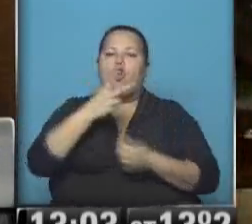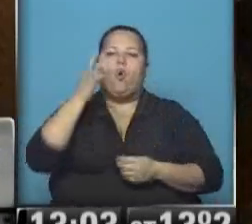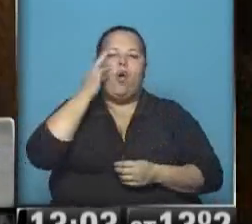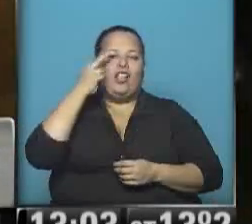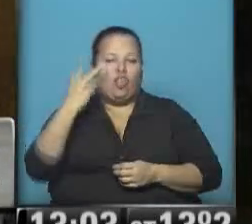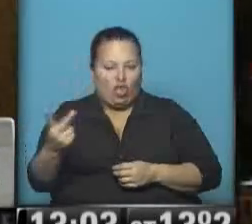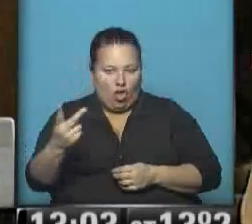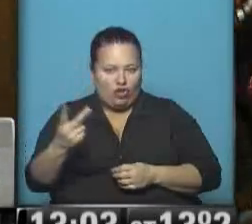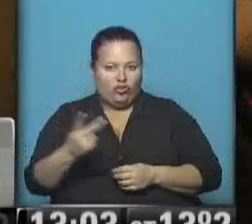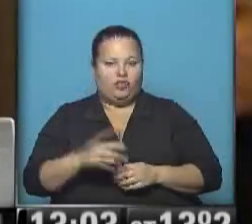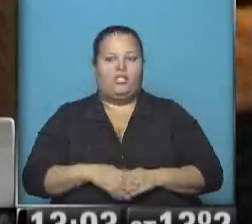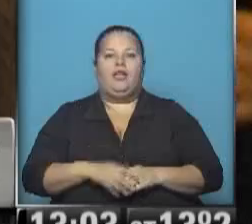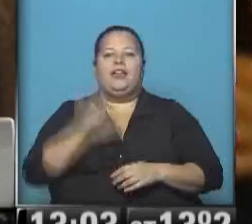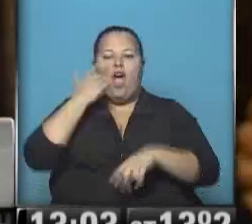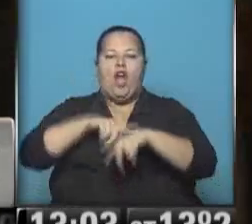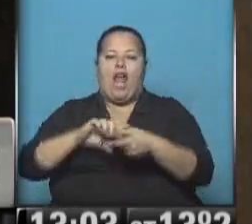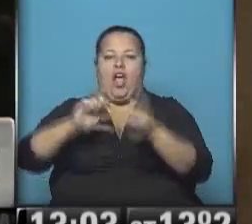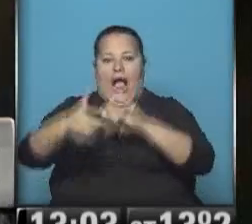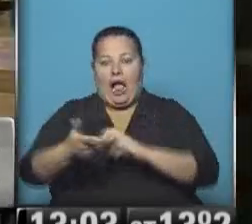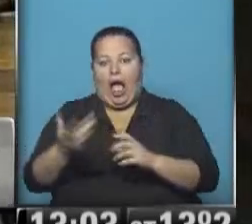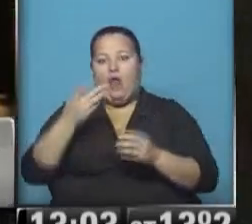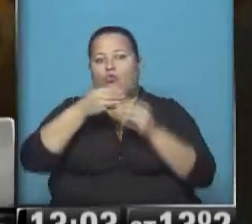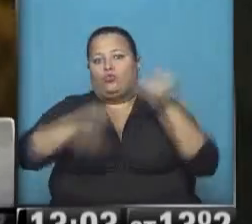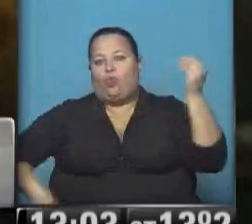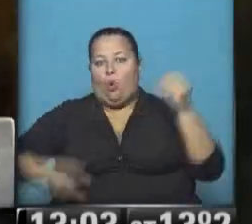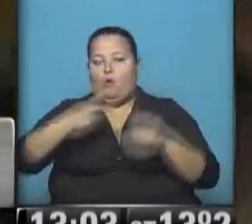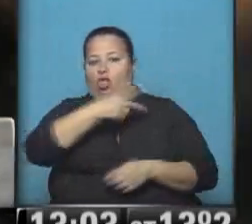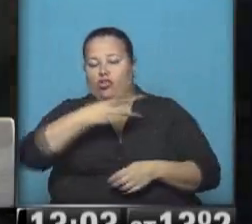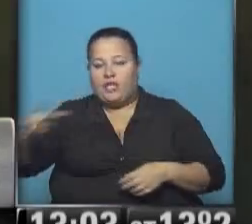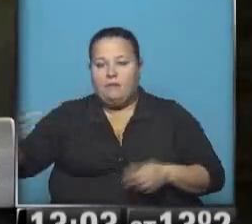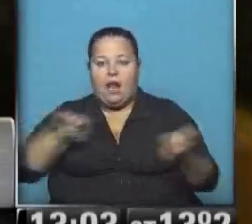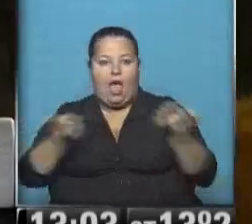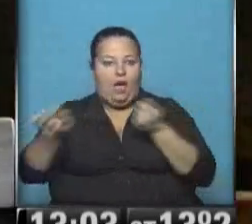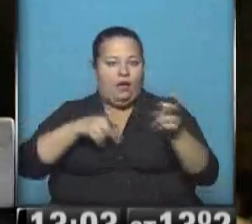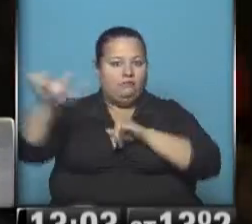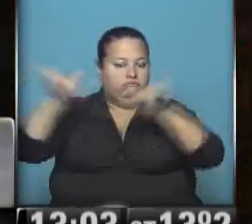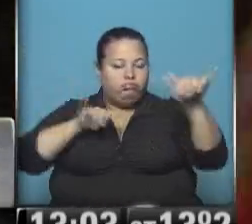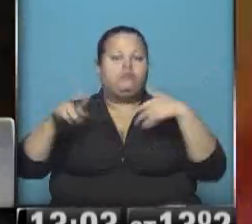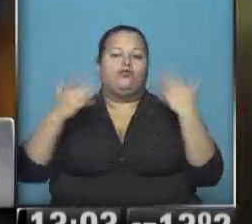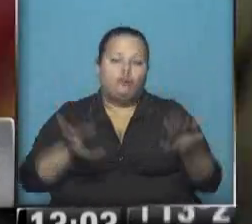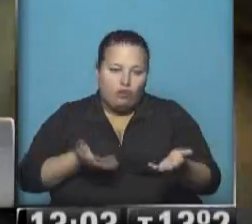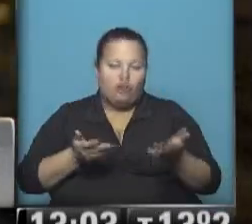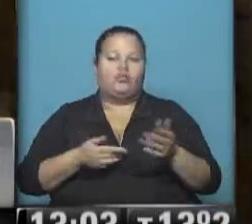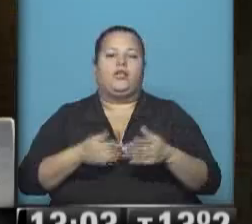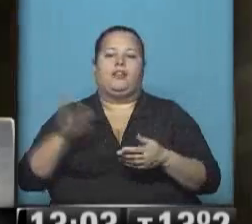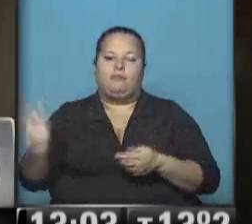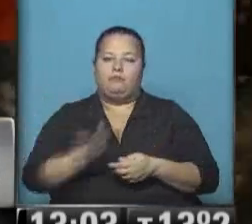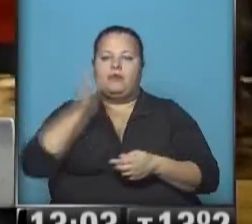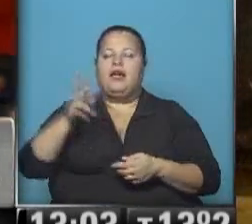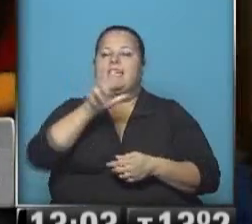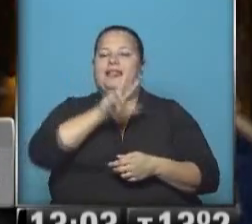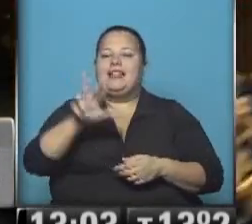eh de los reprogramados Claro acumulados en estos 14 días de operaciones eh con lo cual se están sacando